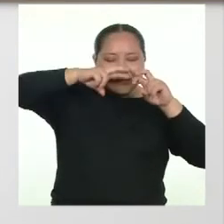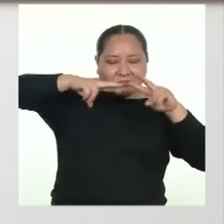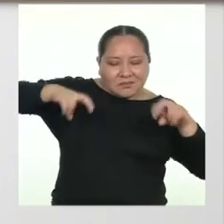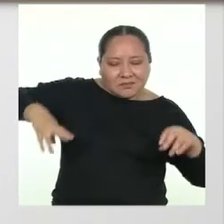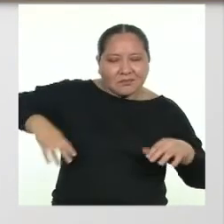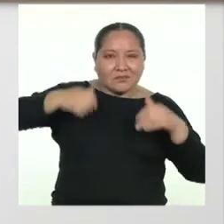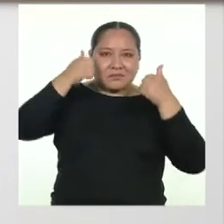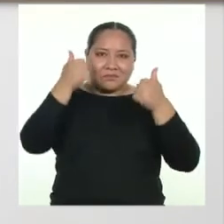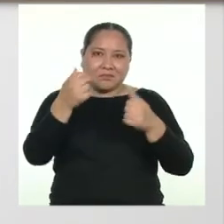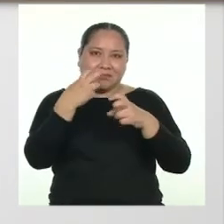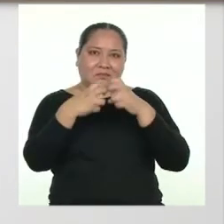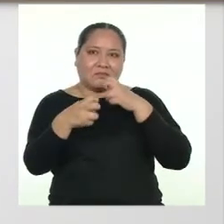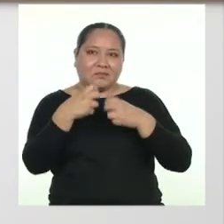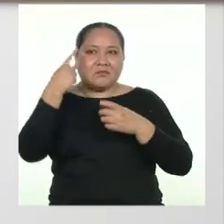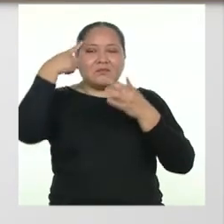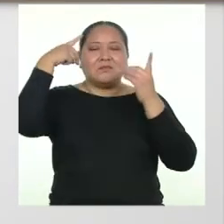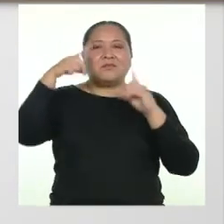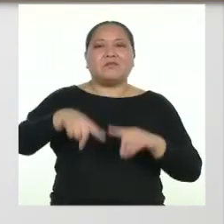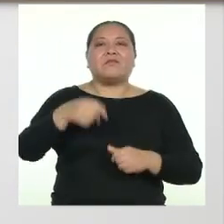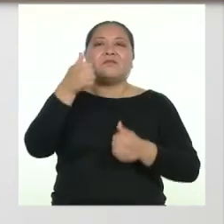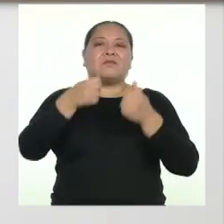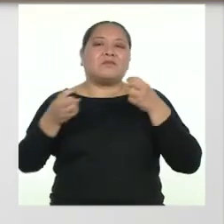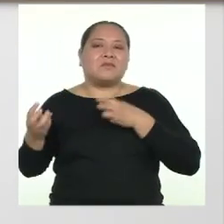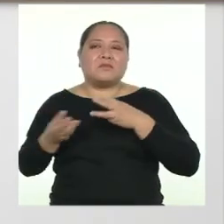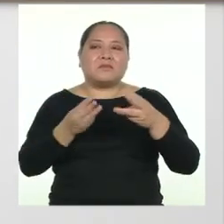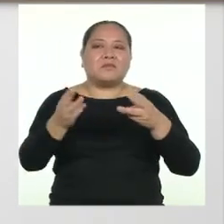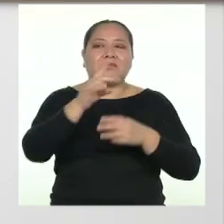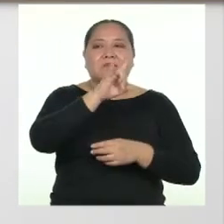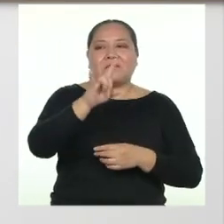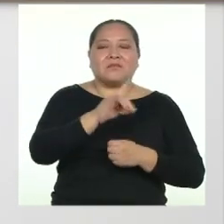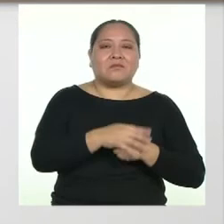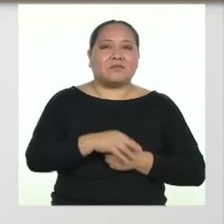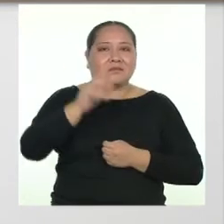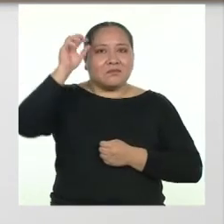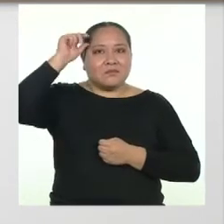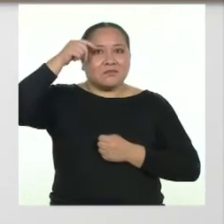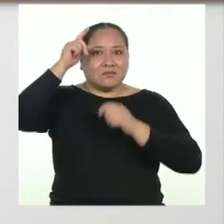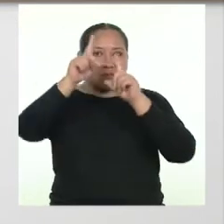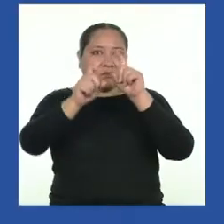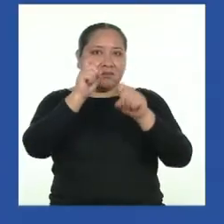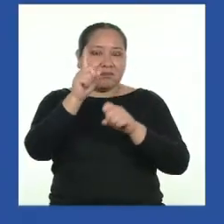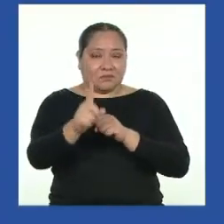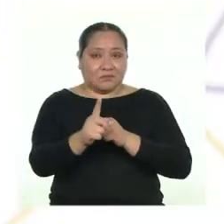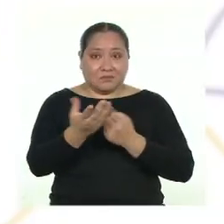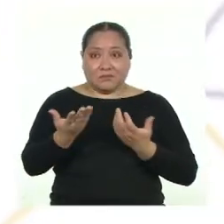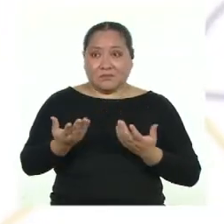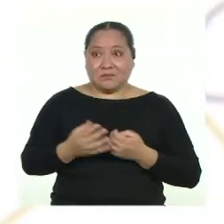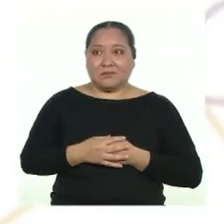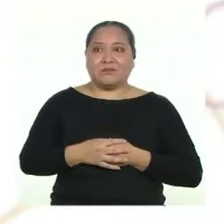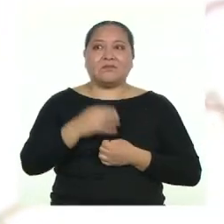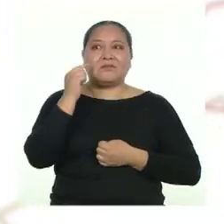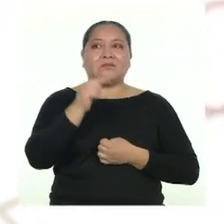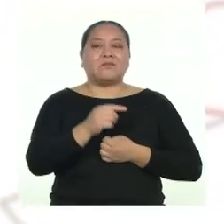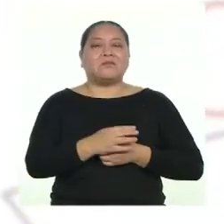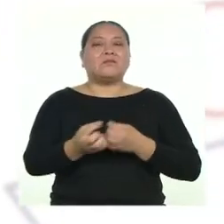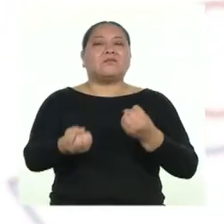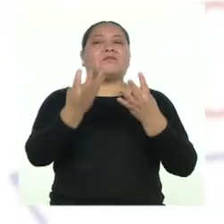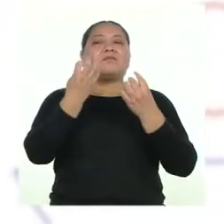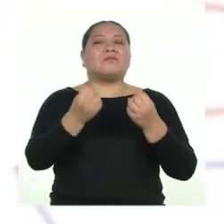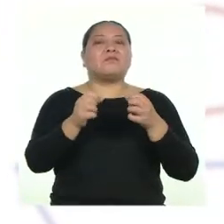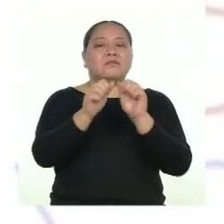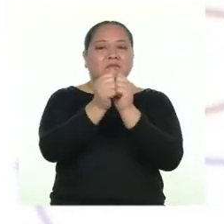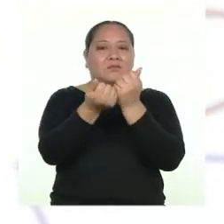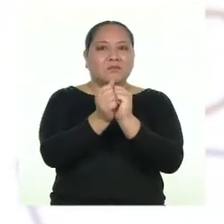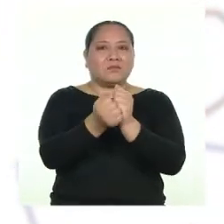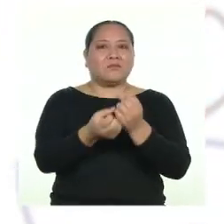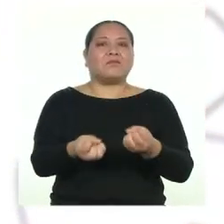la situación y decidir qué método utilizar. ¿Recuerdan la pregunta inicial del reto? Era, ¿cuántos panes